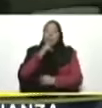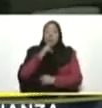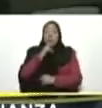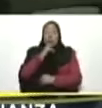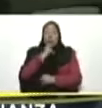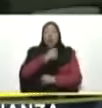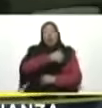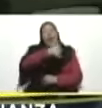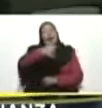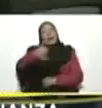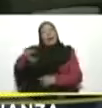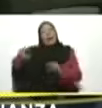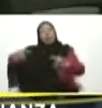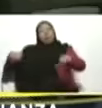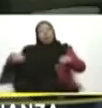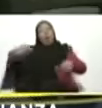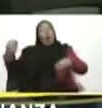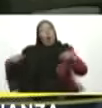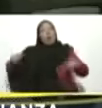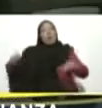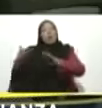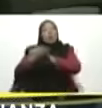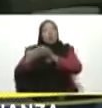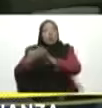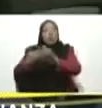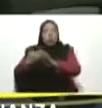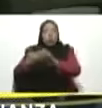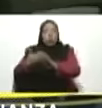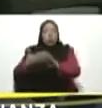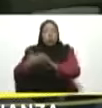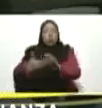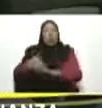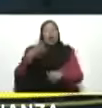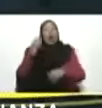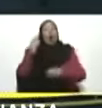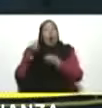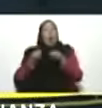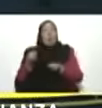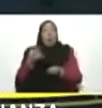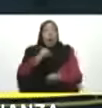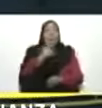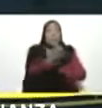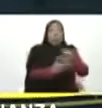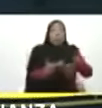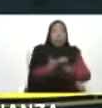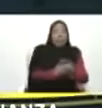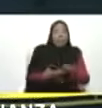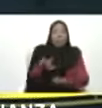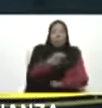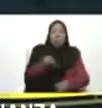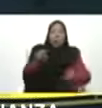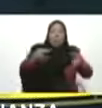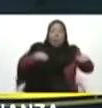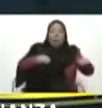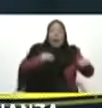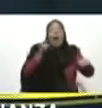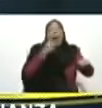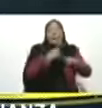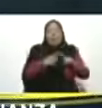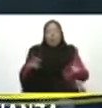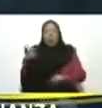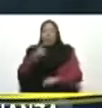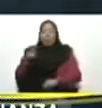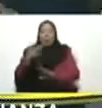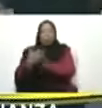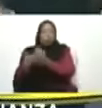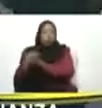Ante cada sanción, una solución. Y por ese camino puedo decir hoy por hoy que tengo las